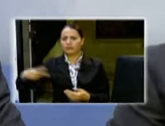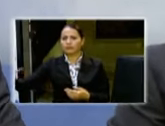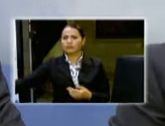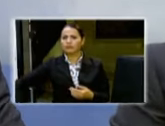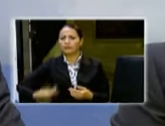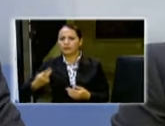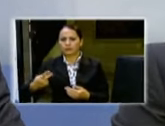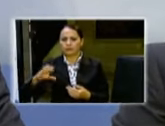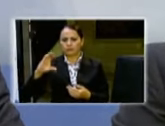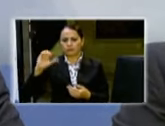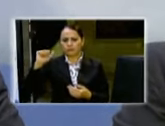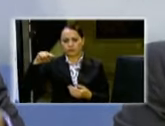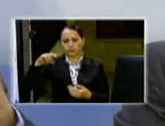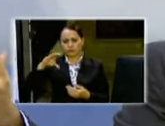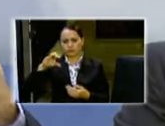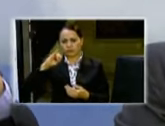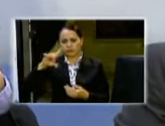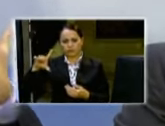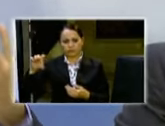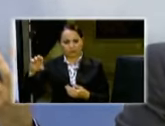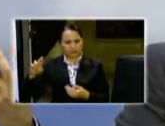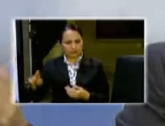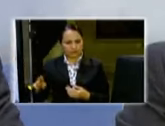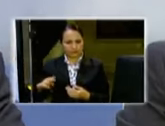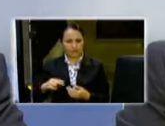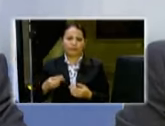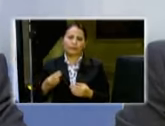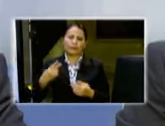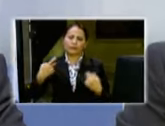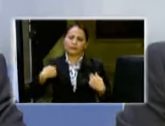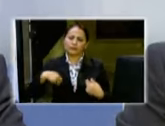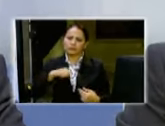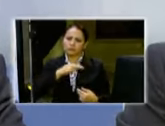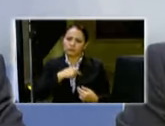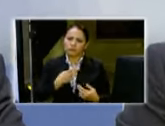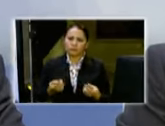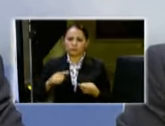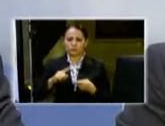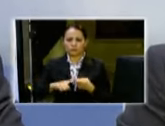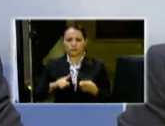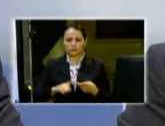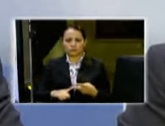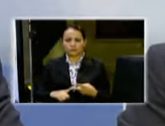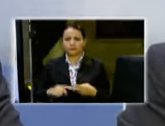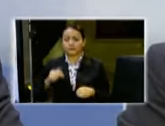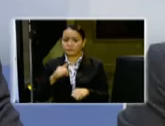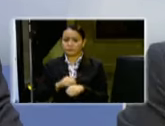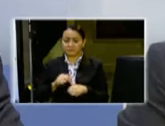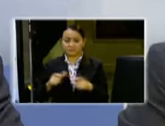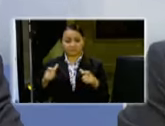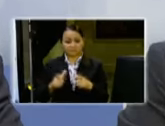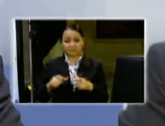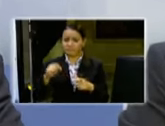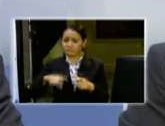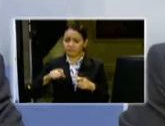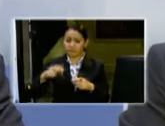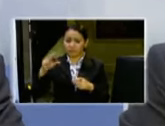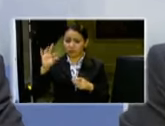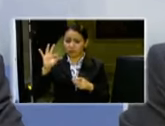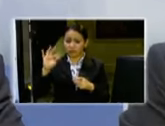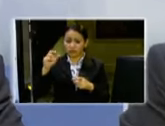los cancilleres en el panel anterior, que los miembros del Servicio Exterior Mexicano en número siguen siendo los mismos que hace 40